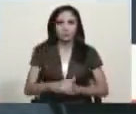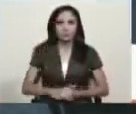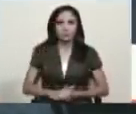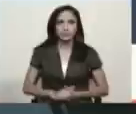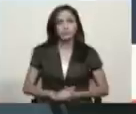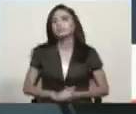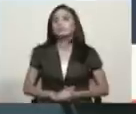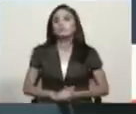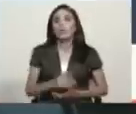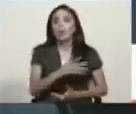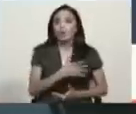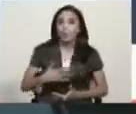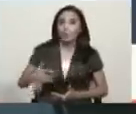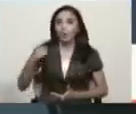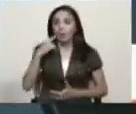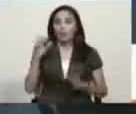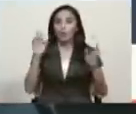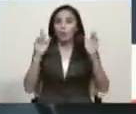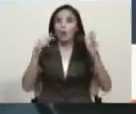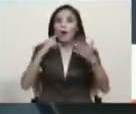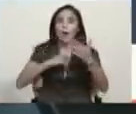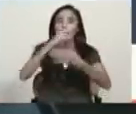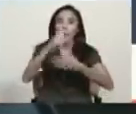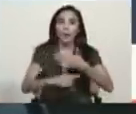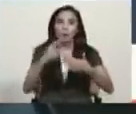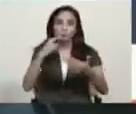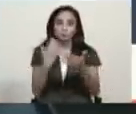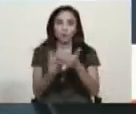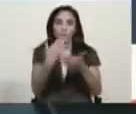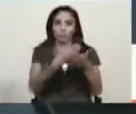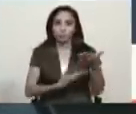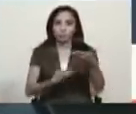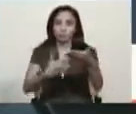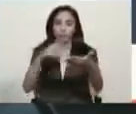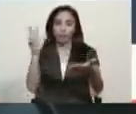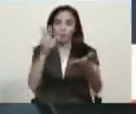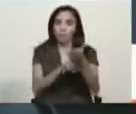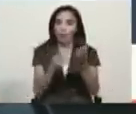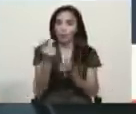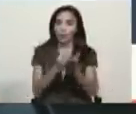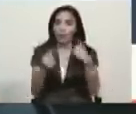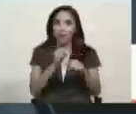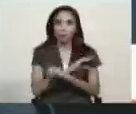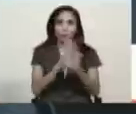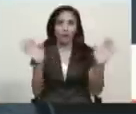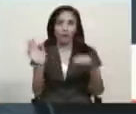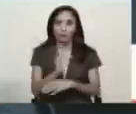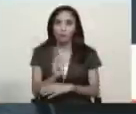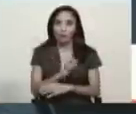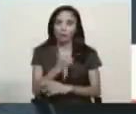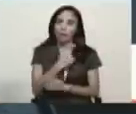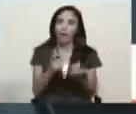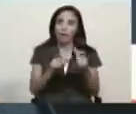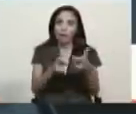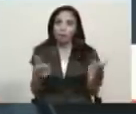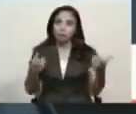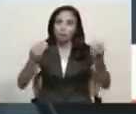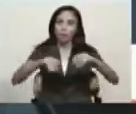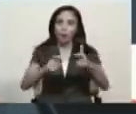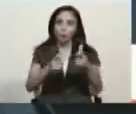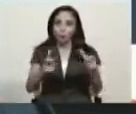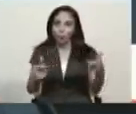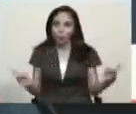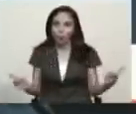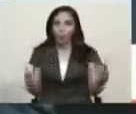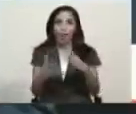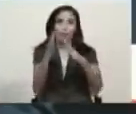Y yo quiero pronto que se me presente el plan para aprobar los recursos, para aumentar los cupos en todos